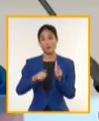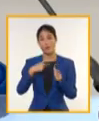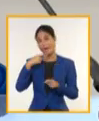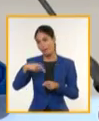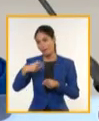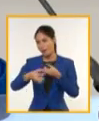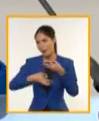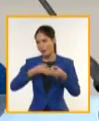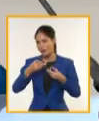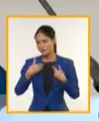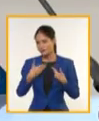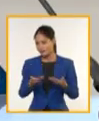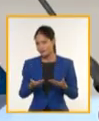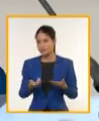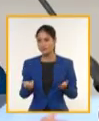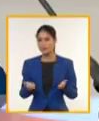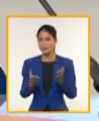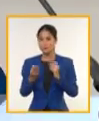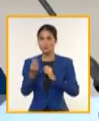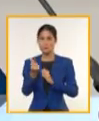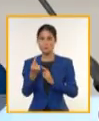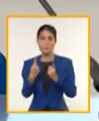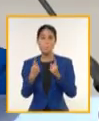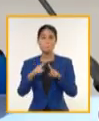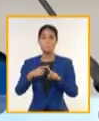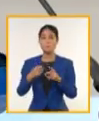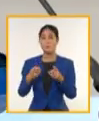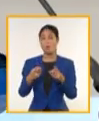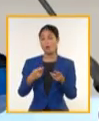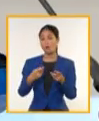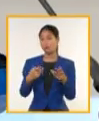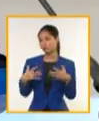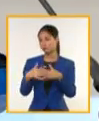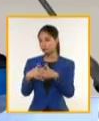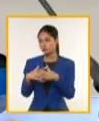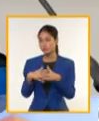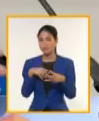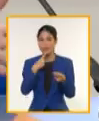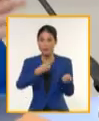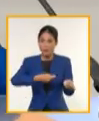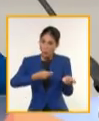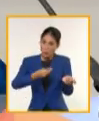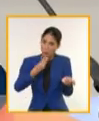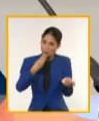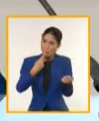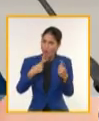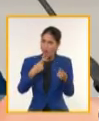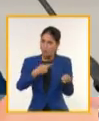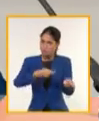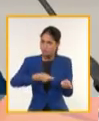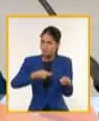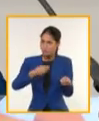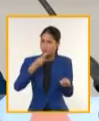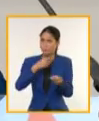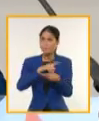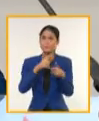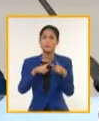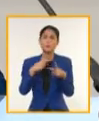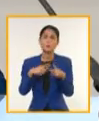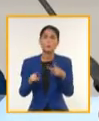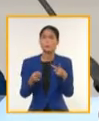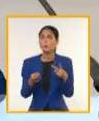de desarrollo de relaciones comerciales en la esfera de la agricultura. Estamos hablando ahora de desarrollo